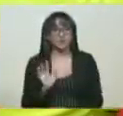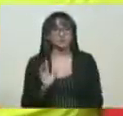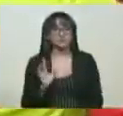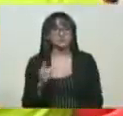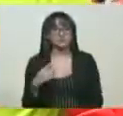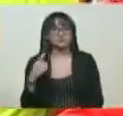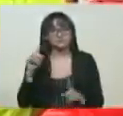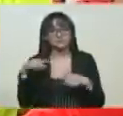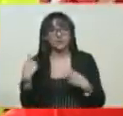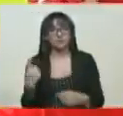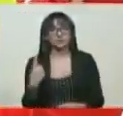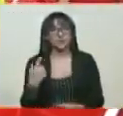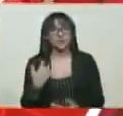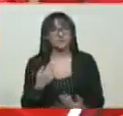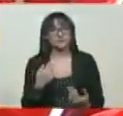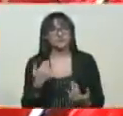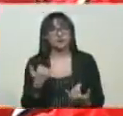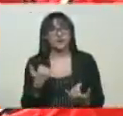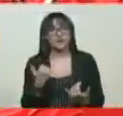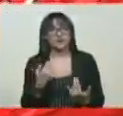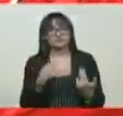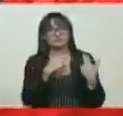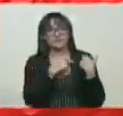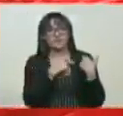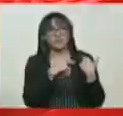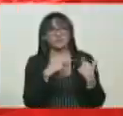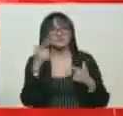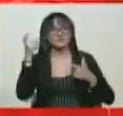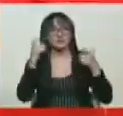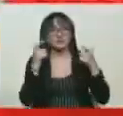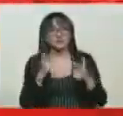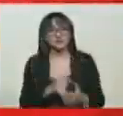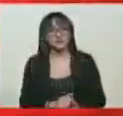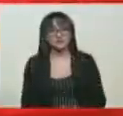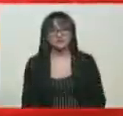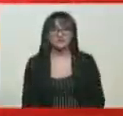dejen solo en esta tarea que me ha dejado el comandante Hugo Chávez.